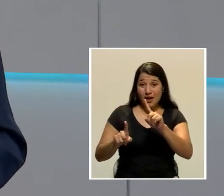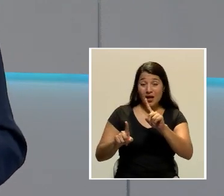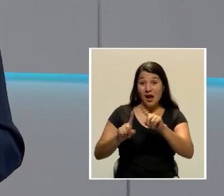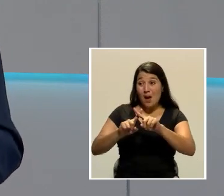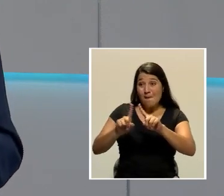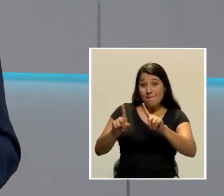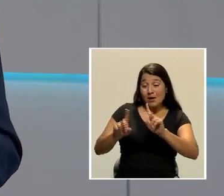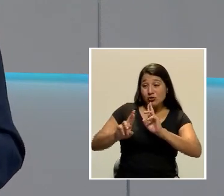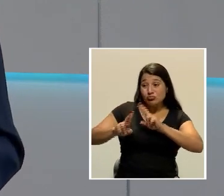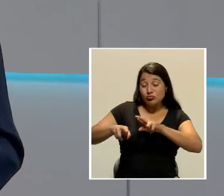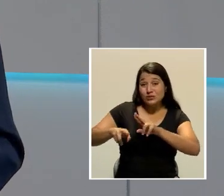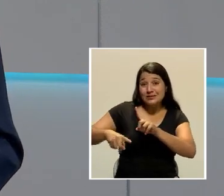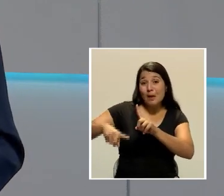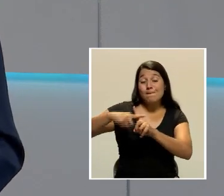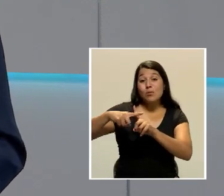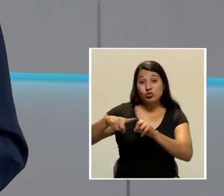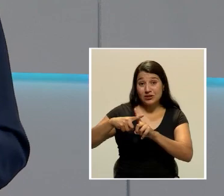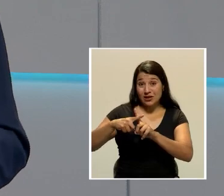semanas de cierre.